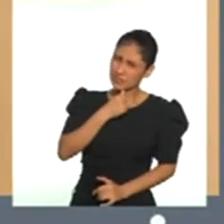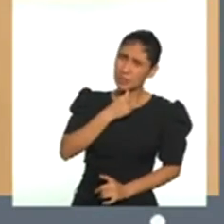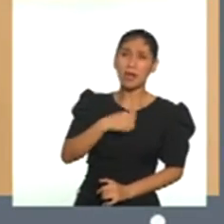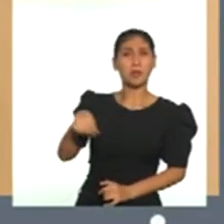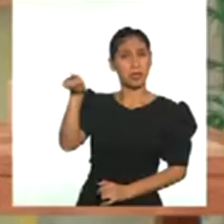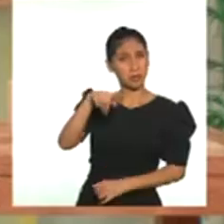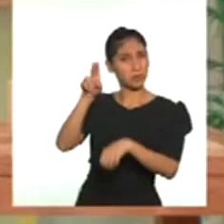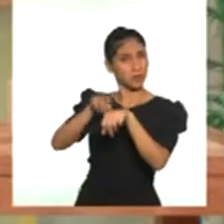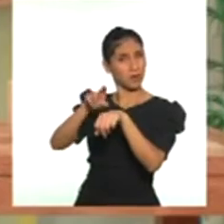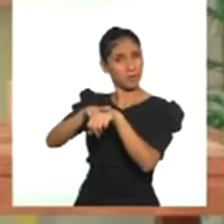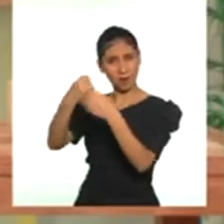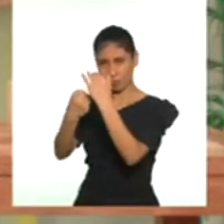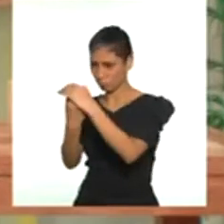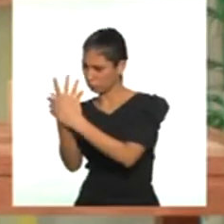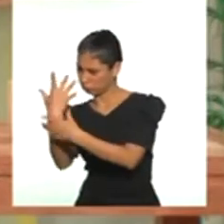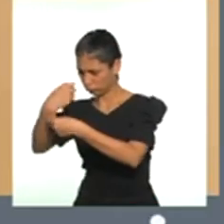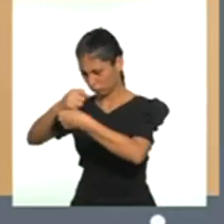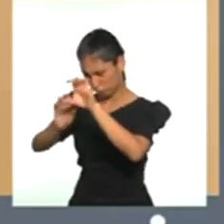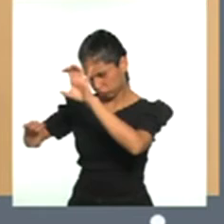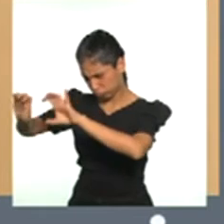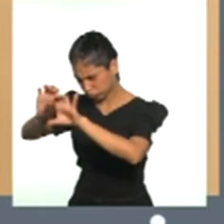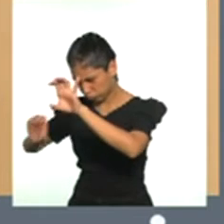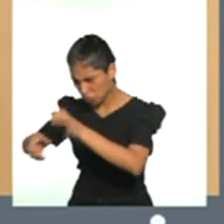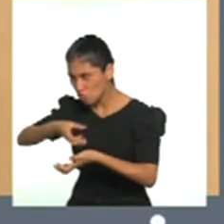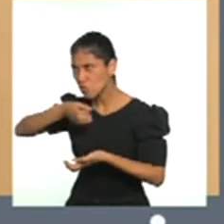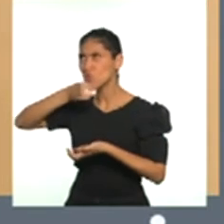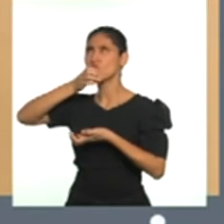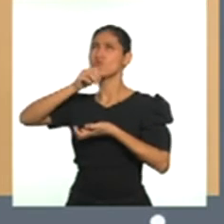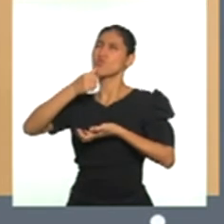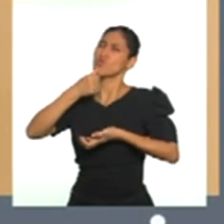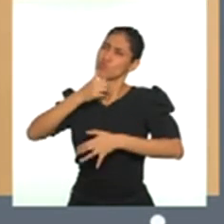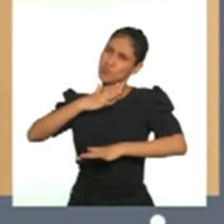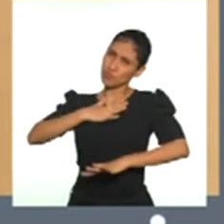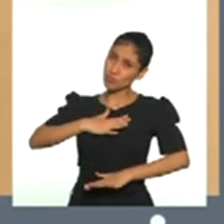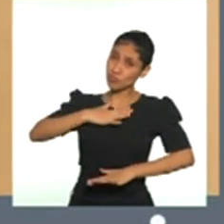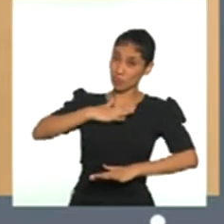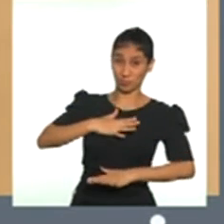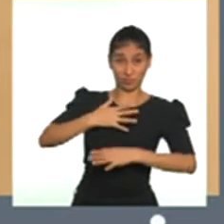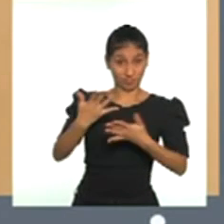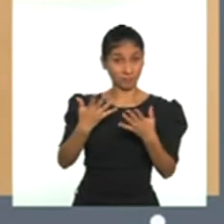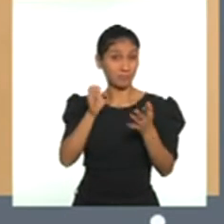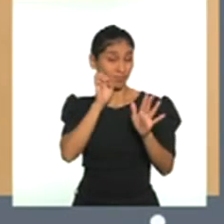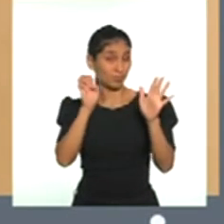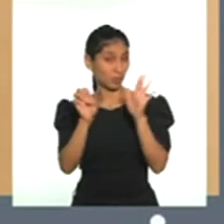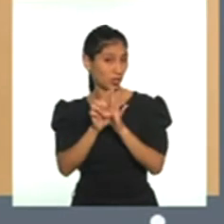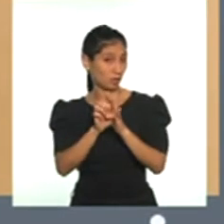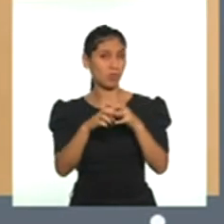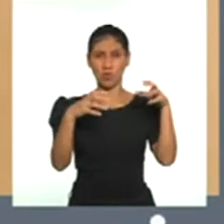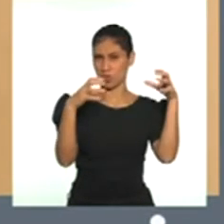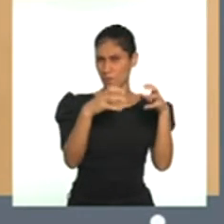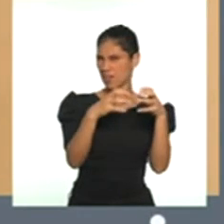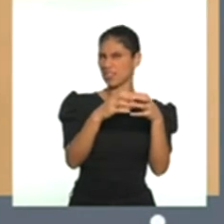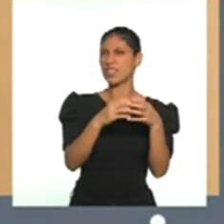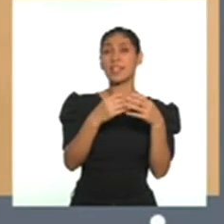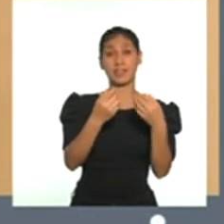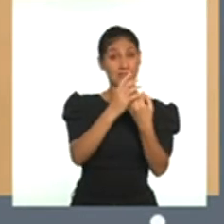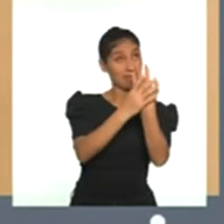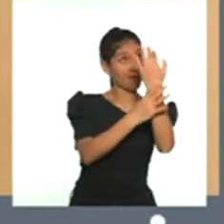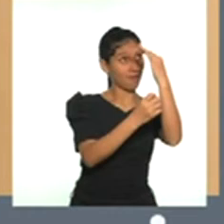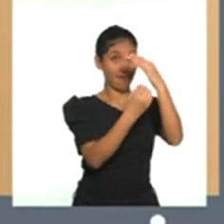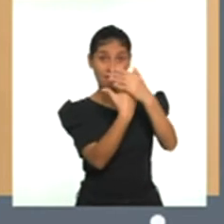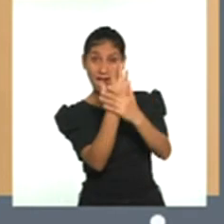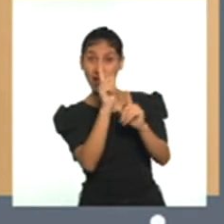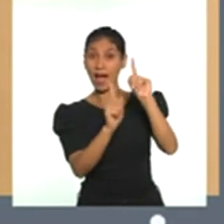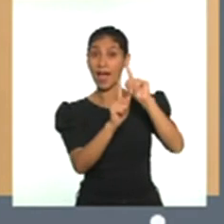Así es, Brigitte. ¿Diferentes partes? Partes que se usan de varias formas. Por ejemplo, una parte sirve